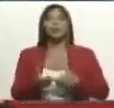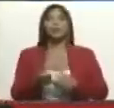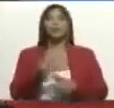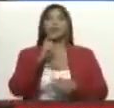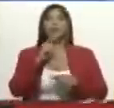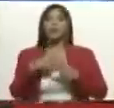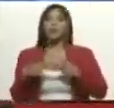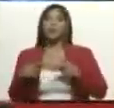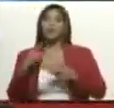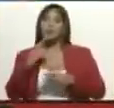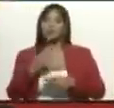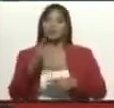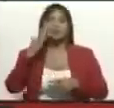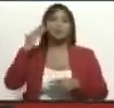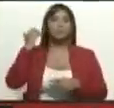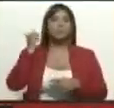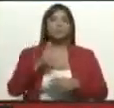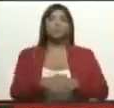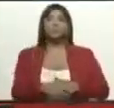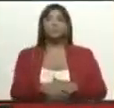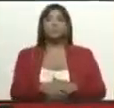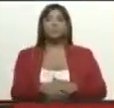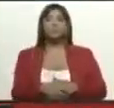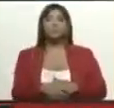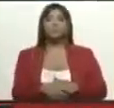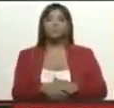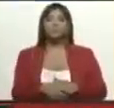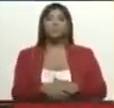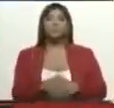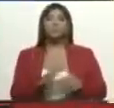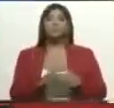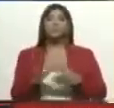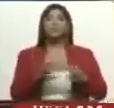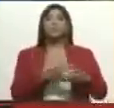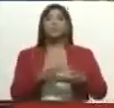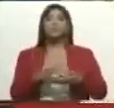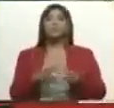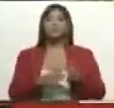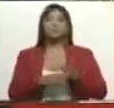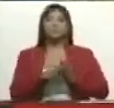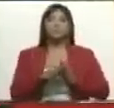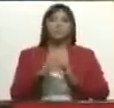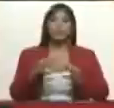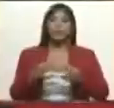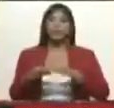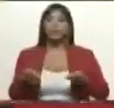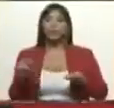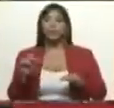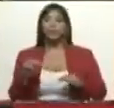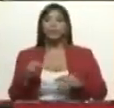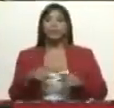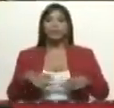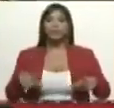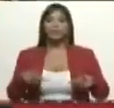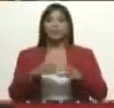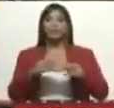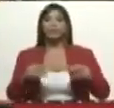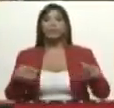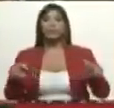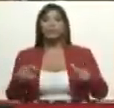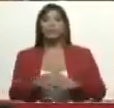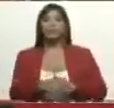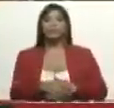otra cosa decía Miranda de las potencialidades que habían naturales de esta tierra